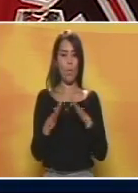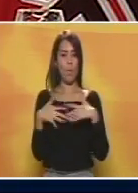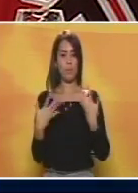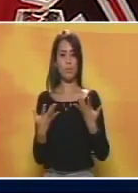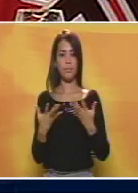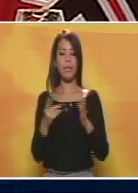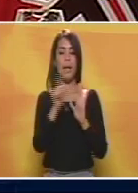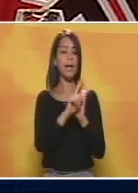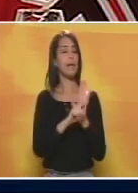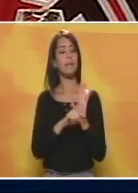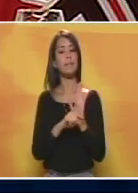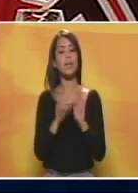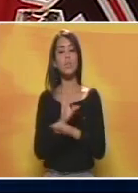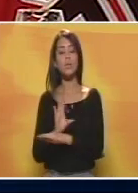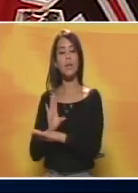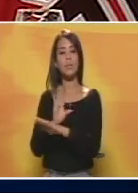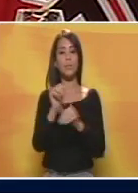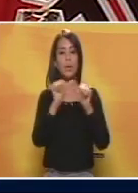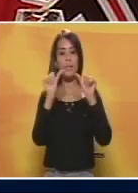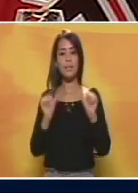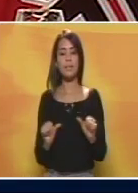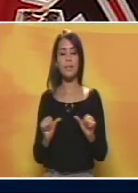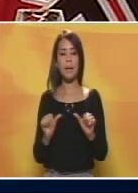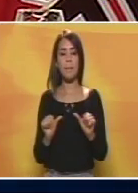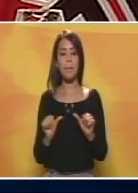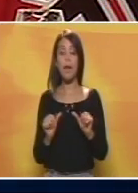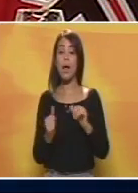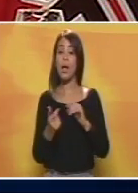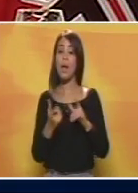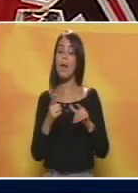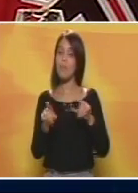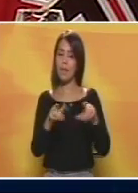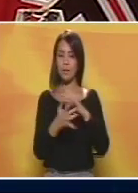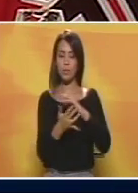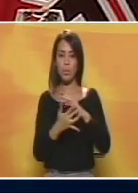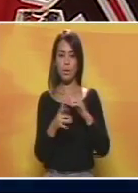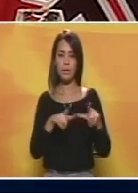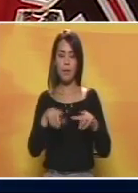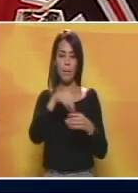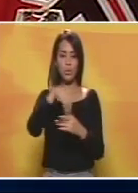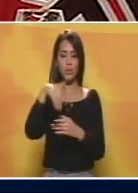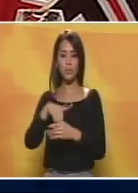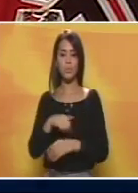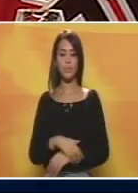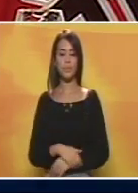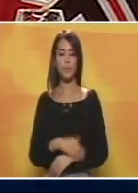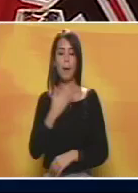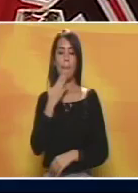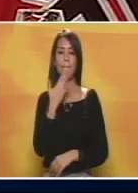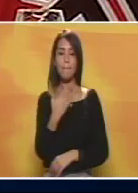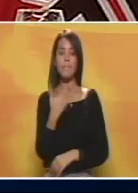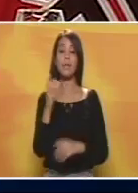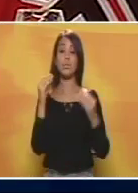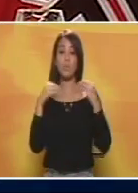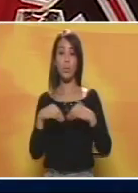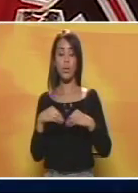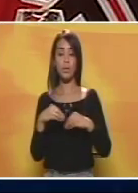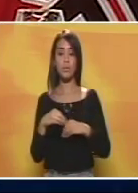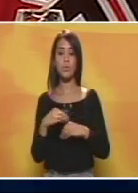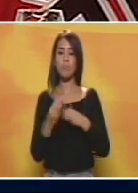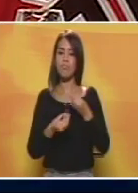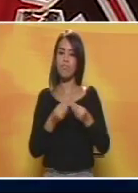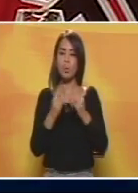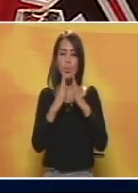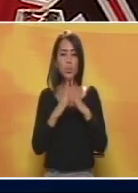Las garantías sobre la seguridad del sistema automatizado de votación. Allí nos solicitan en estos acuerdos